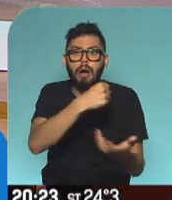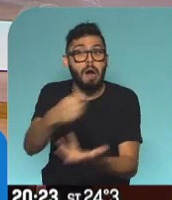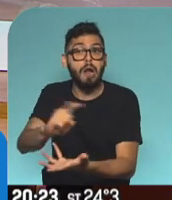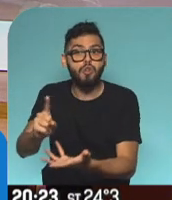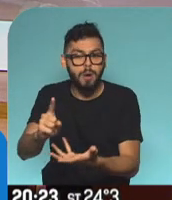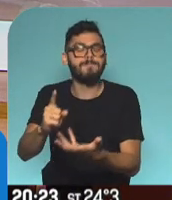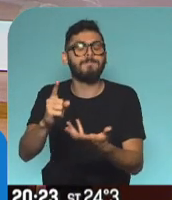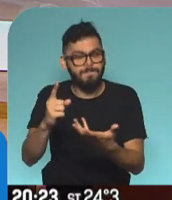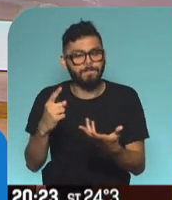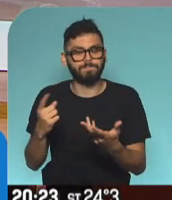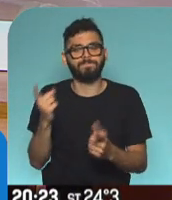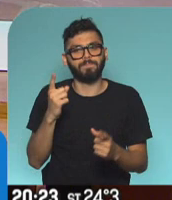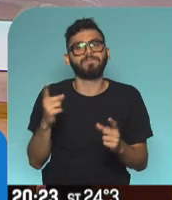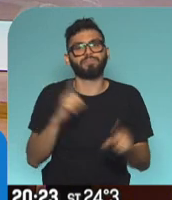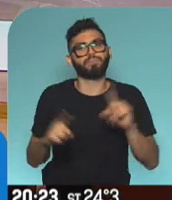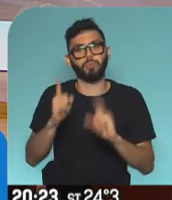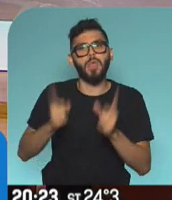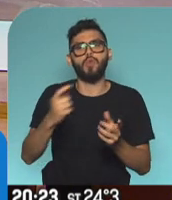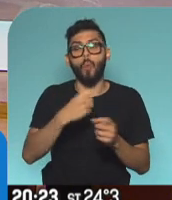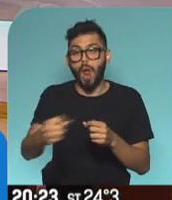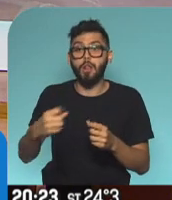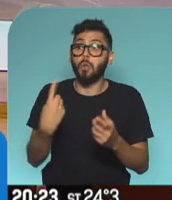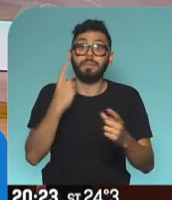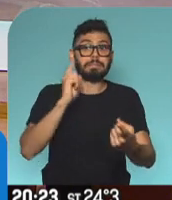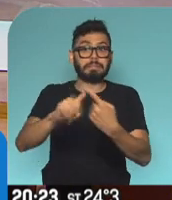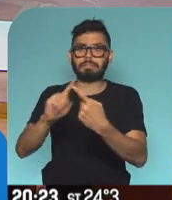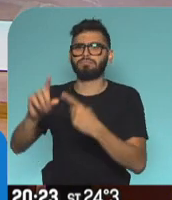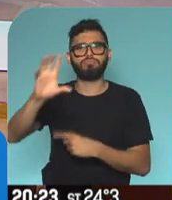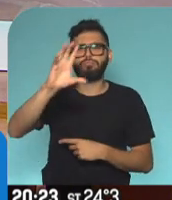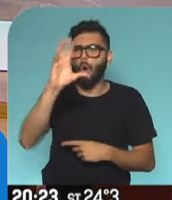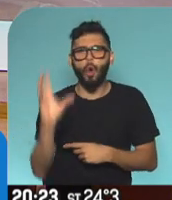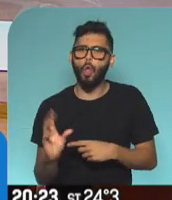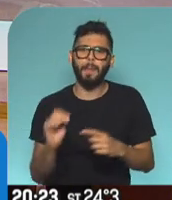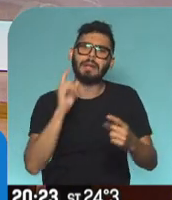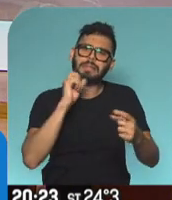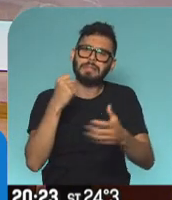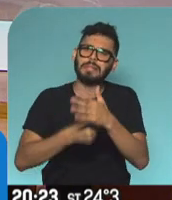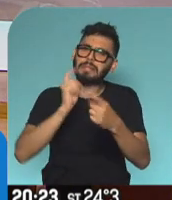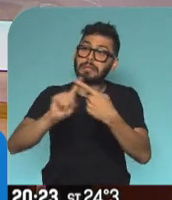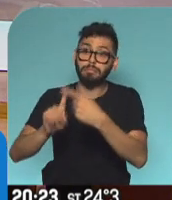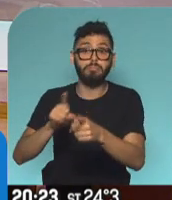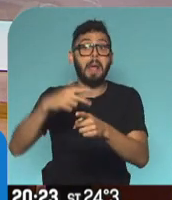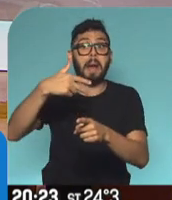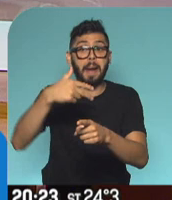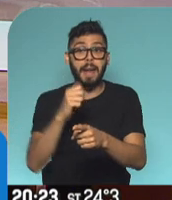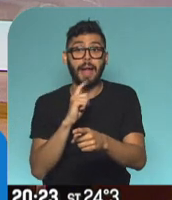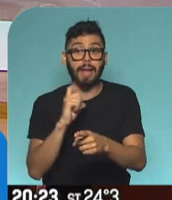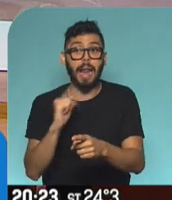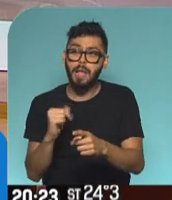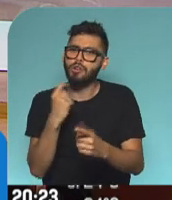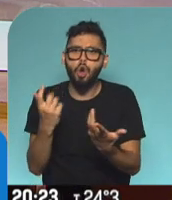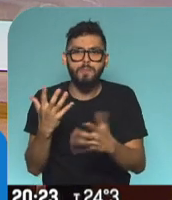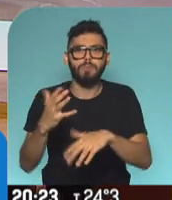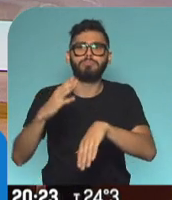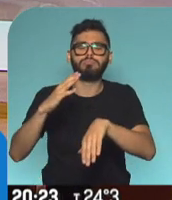así que vamos a ir a buscarlos hay operativos en todo el país para dar con estos chicos y estas chicas pero natalia se puede pedir un turno a